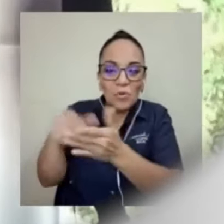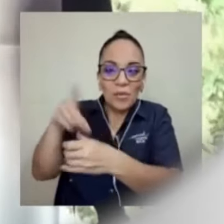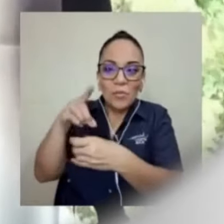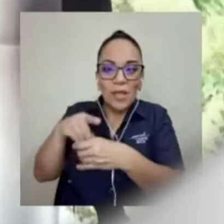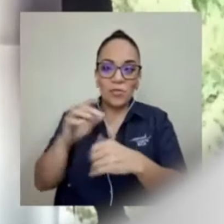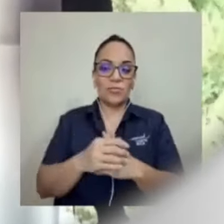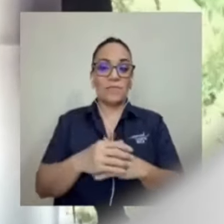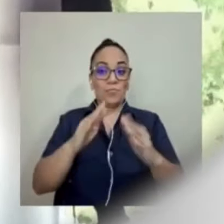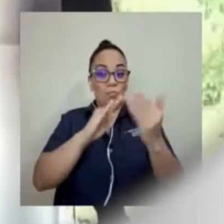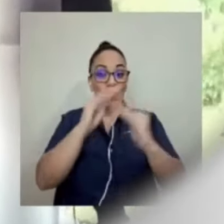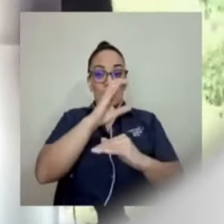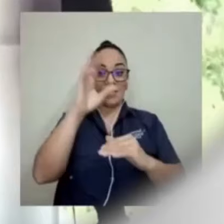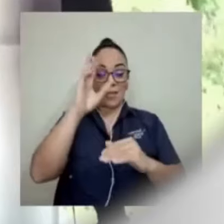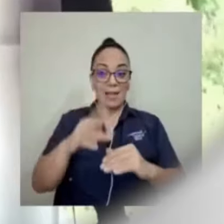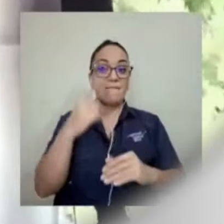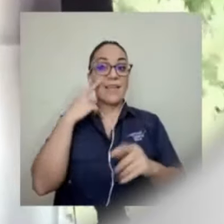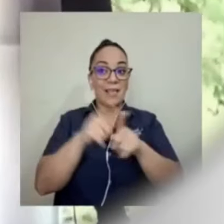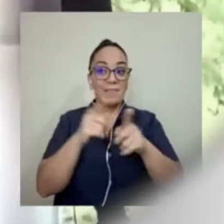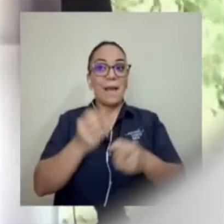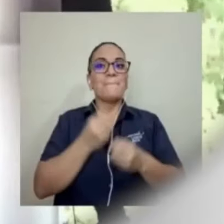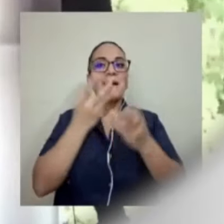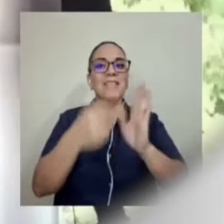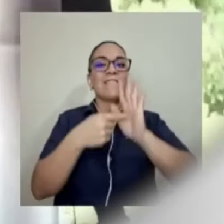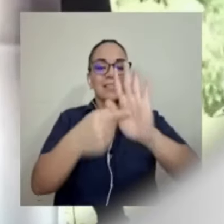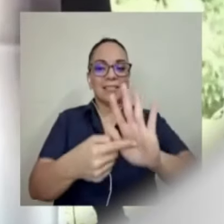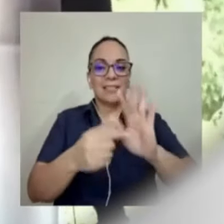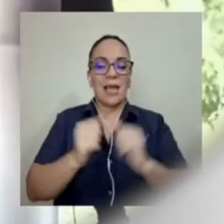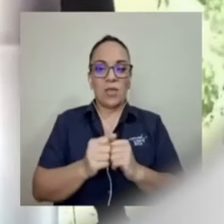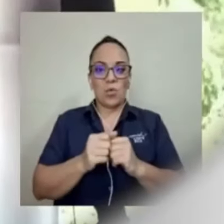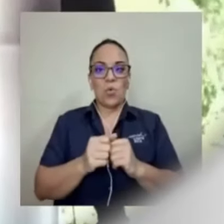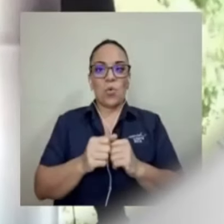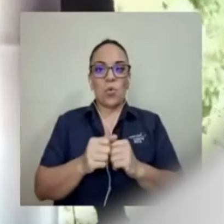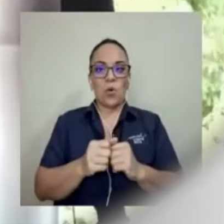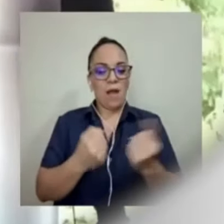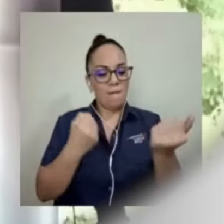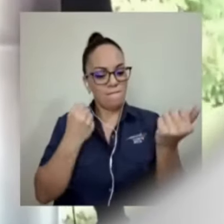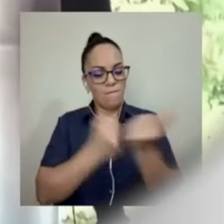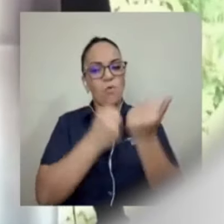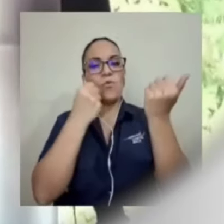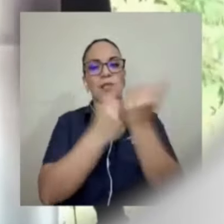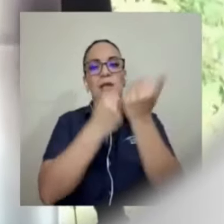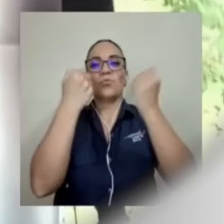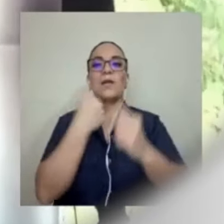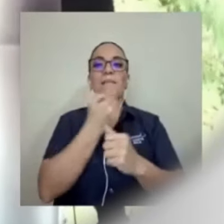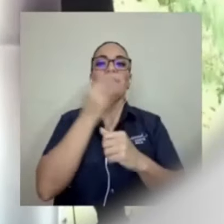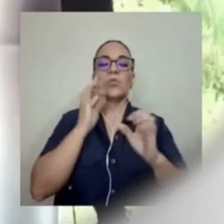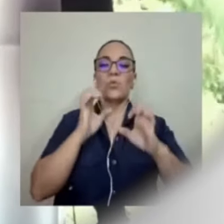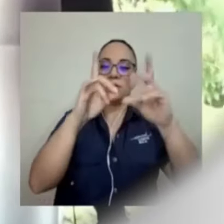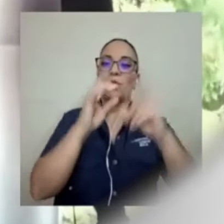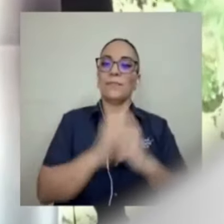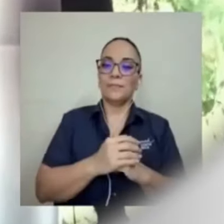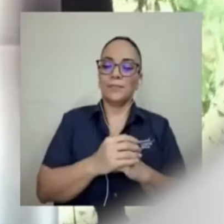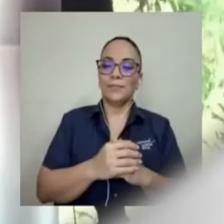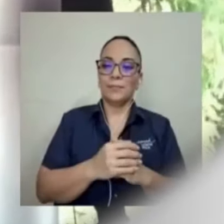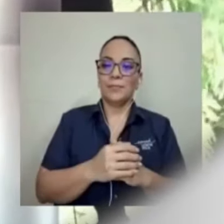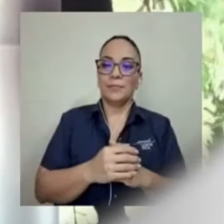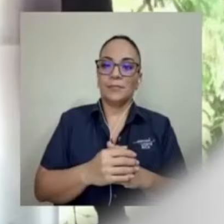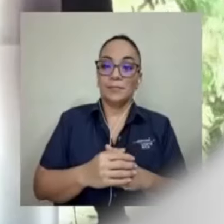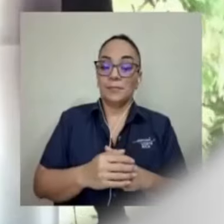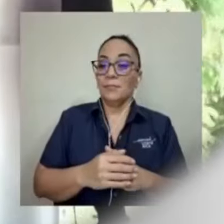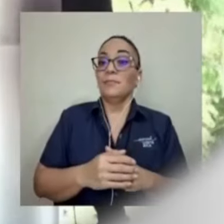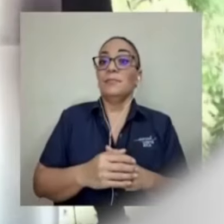ha manifestado en un tsunami de apoyo a la ministra no se dan cuenta que no solo fue